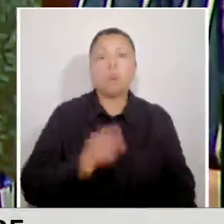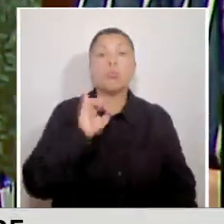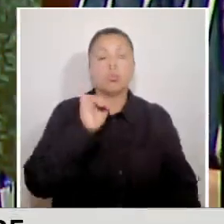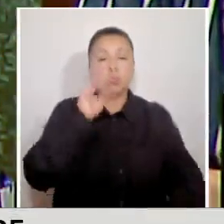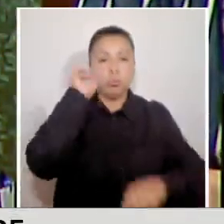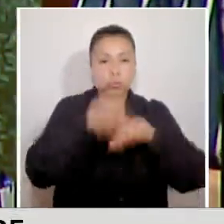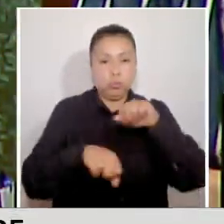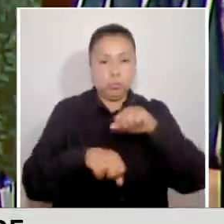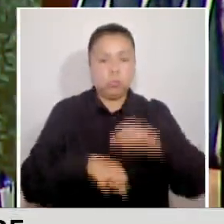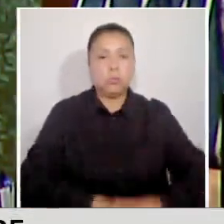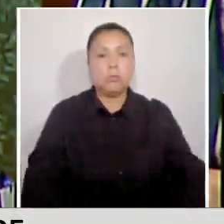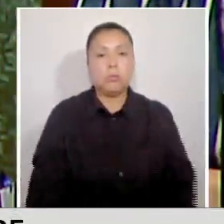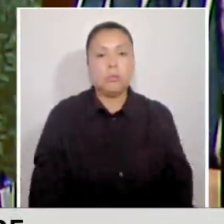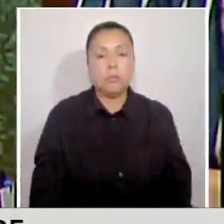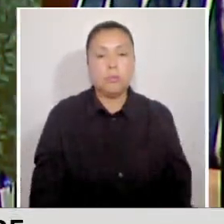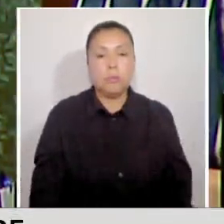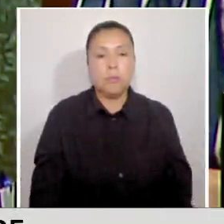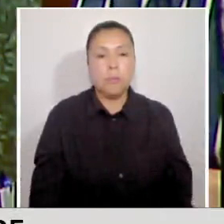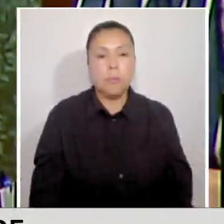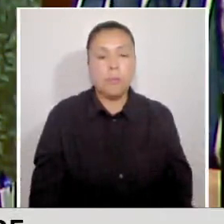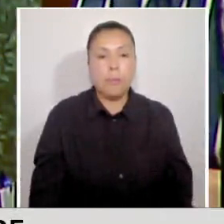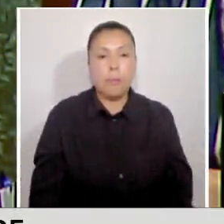consecuencia en